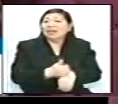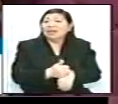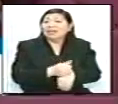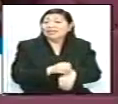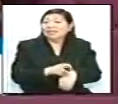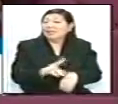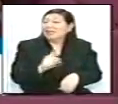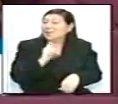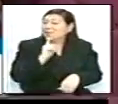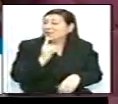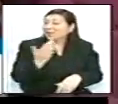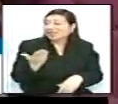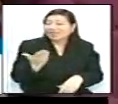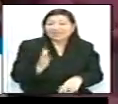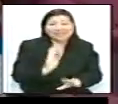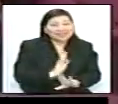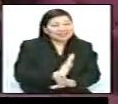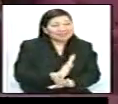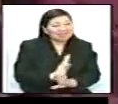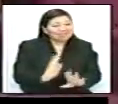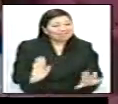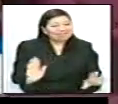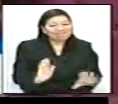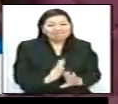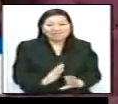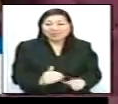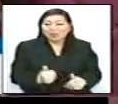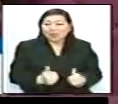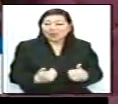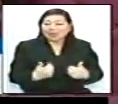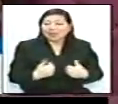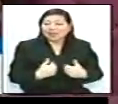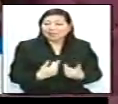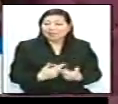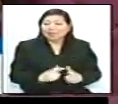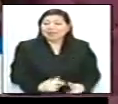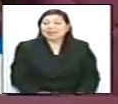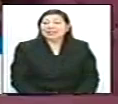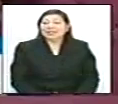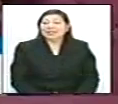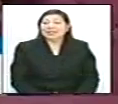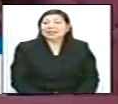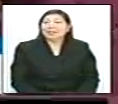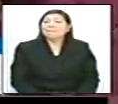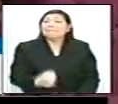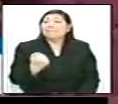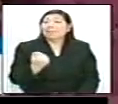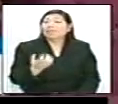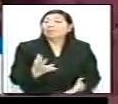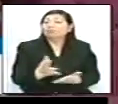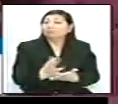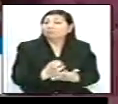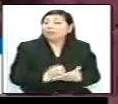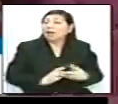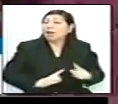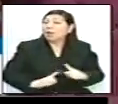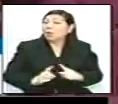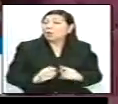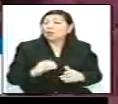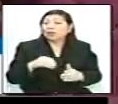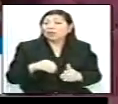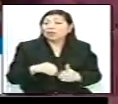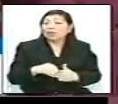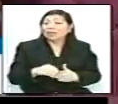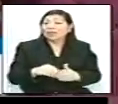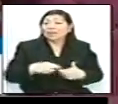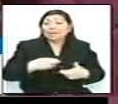Esta no es la instancia, señores congresistas, en la cual debemos deliberar el poder sustraernos de algún cumplimiento